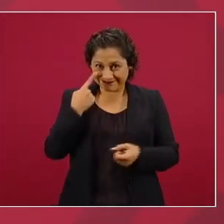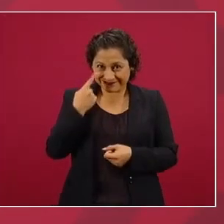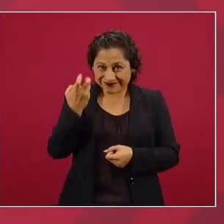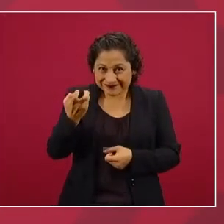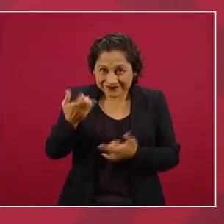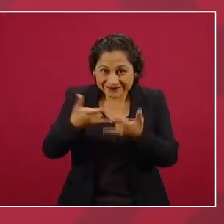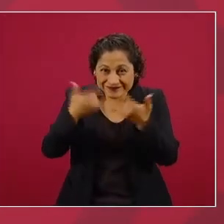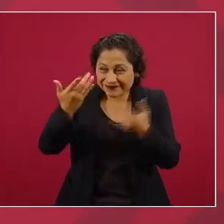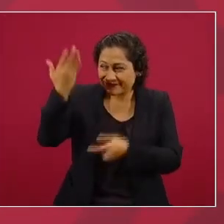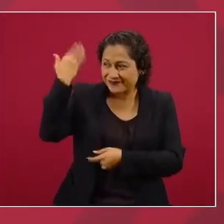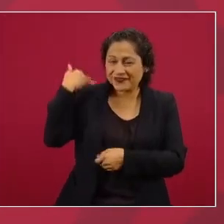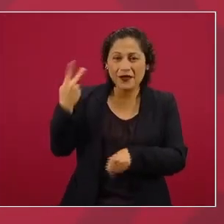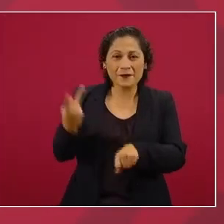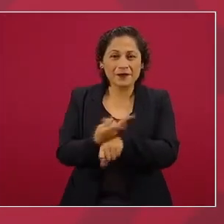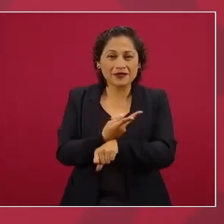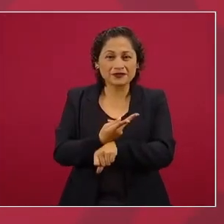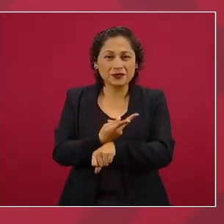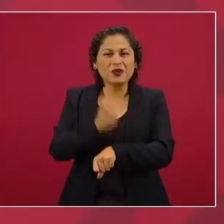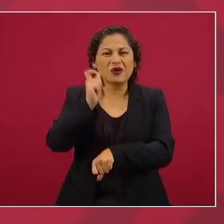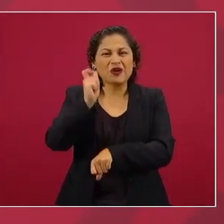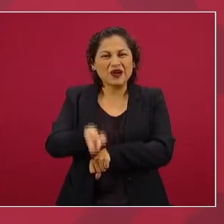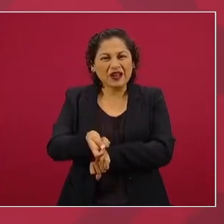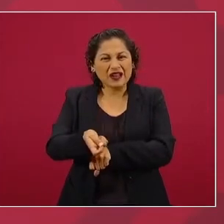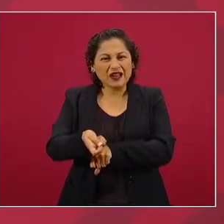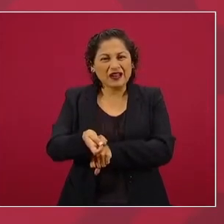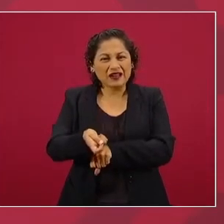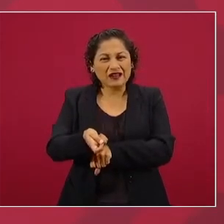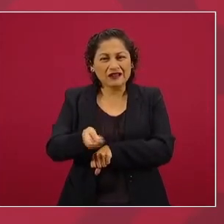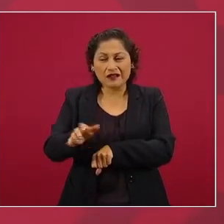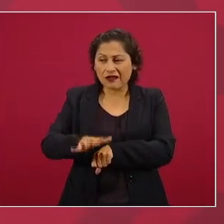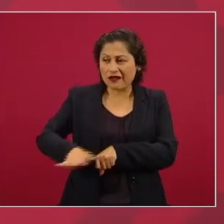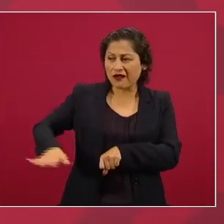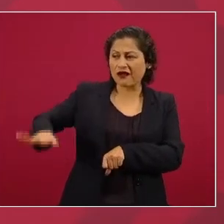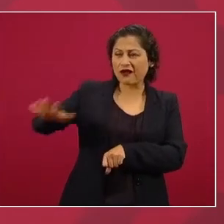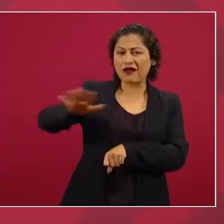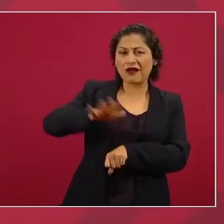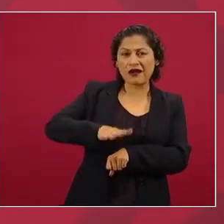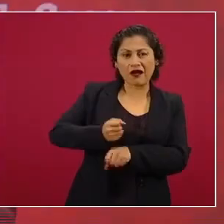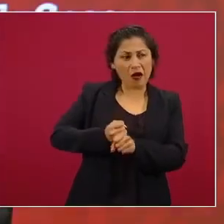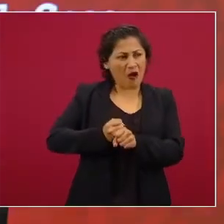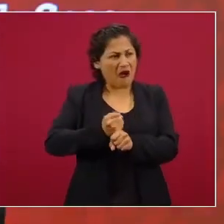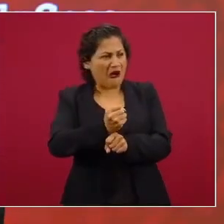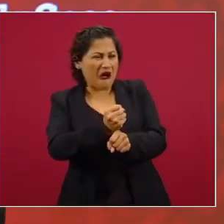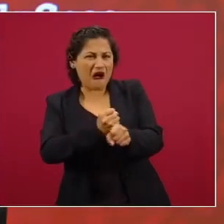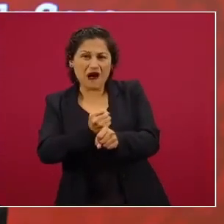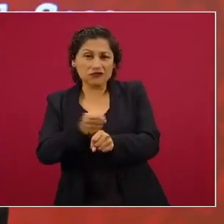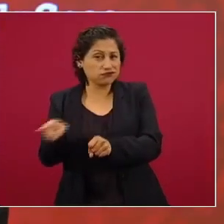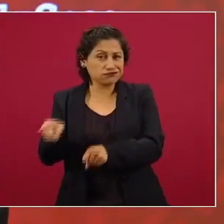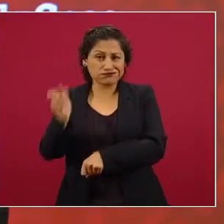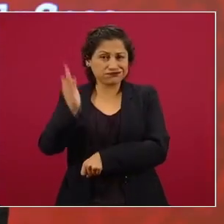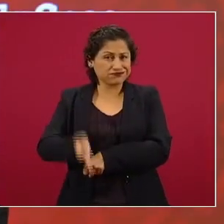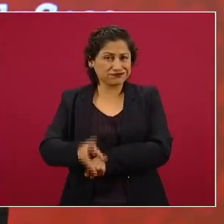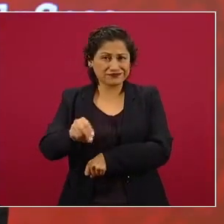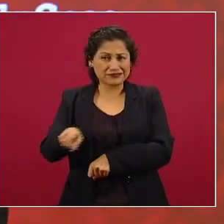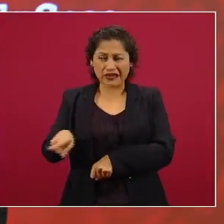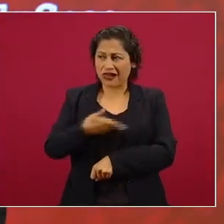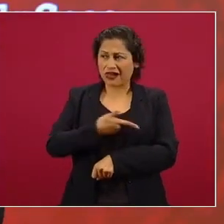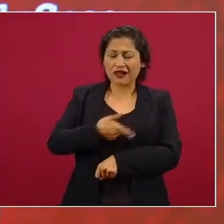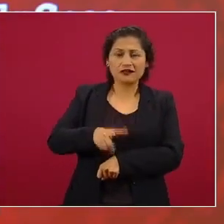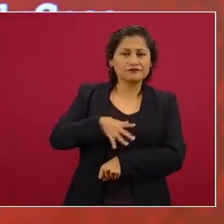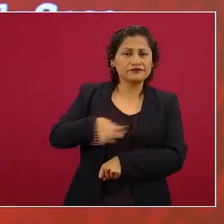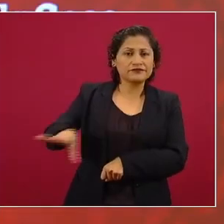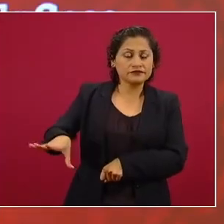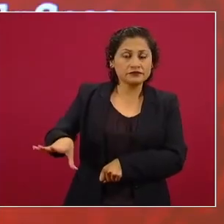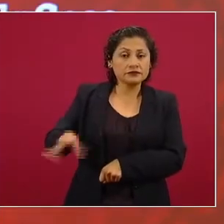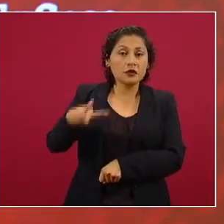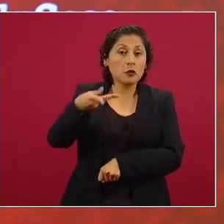Entonces, no querían ellos la violencia, pero así se presentaron las circunstancias. Y así